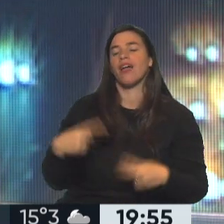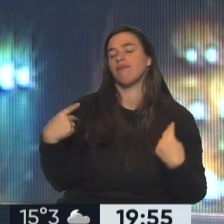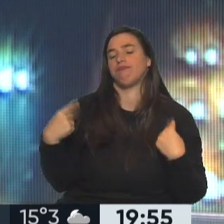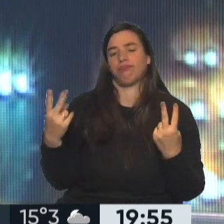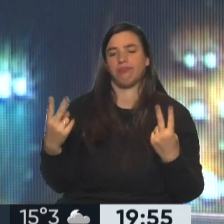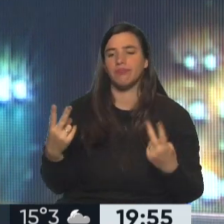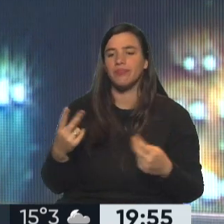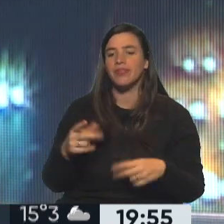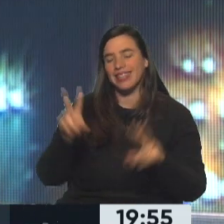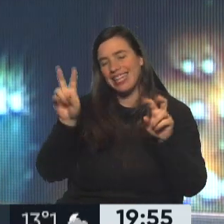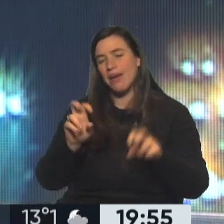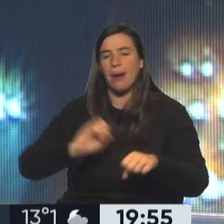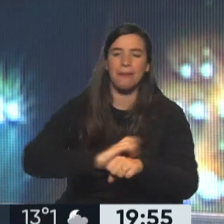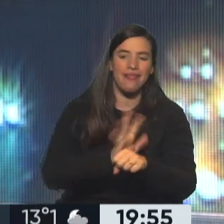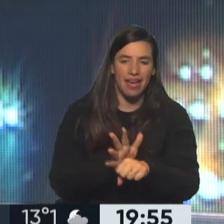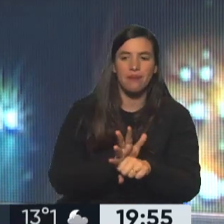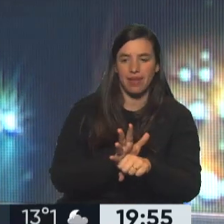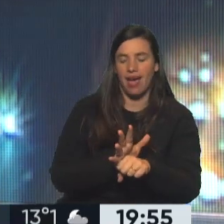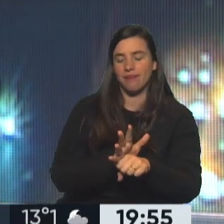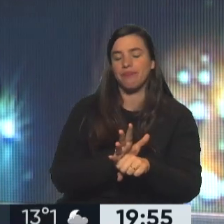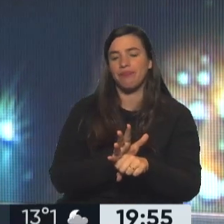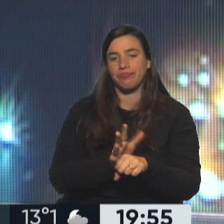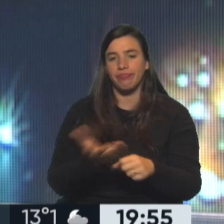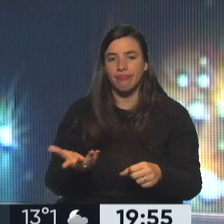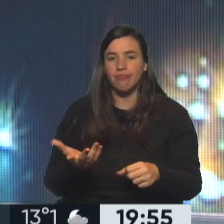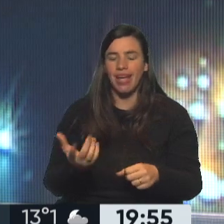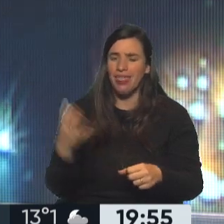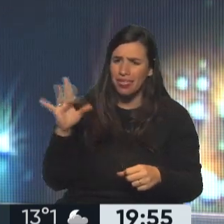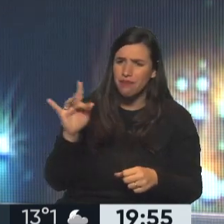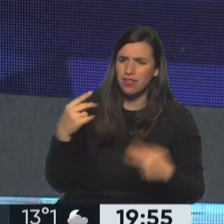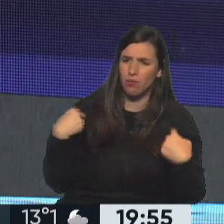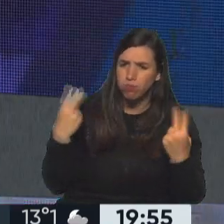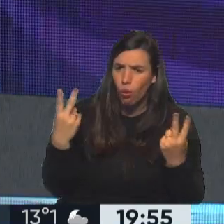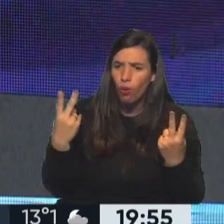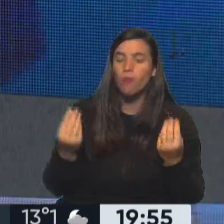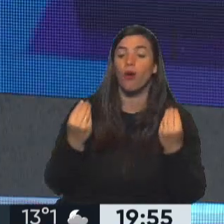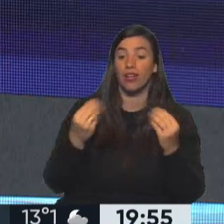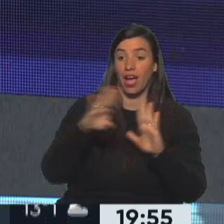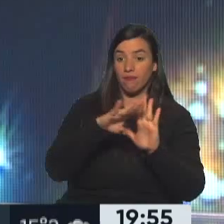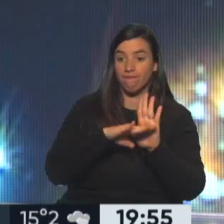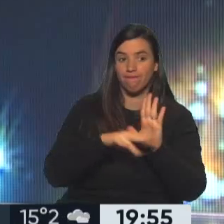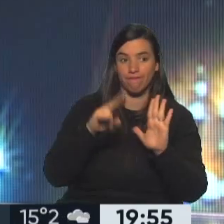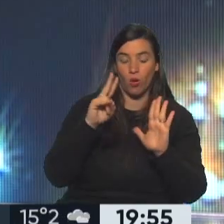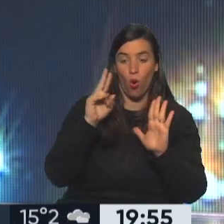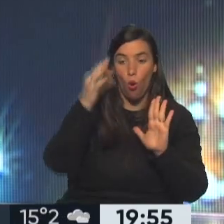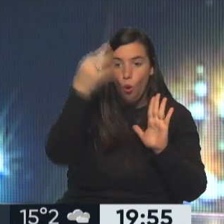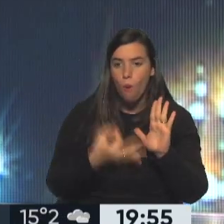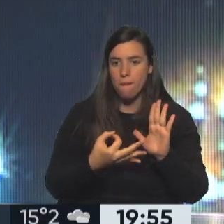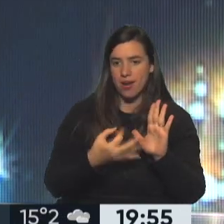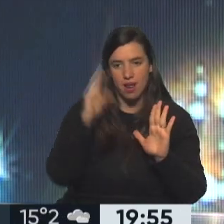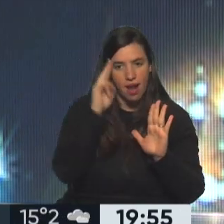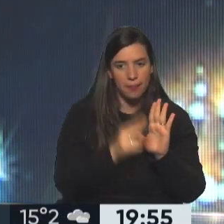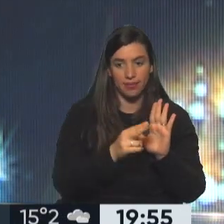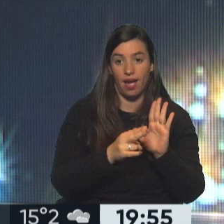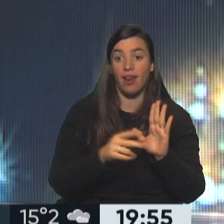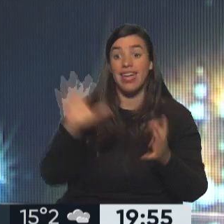siempre parecía que a veces feo traer la pandemia, pero hay que traerla, hizo que sea muy difícil la rebeldía, porque la rebeldía era cumplir las normas. Por ejemplo, ¿entiendes? Y las derechas crecen, Milei,